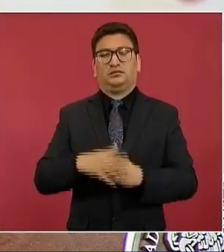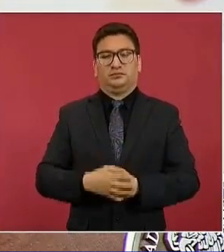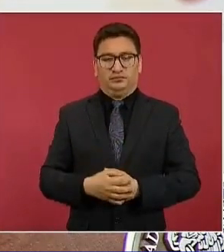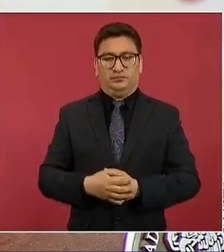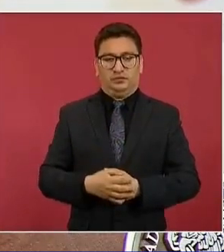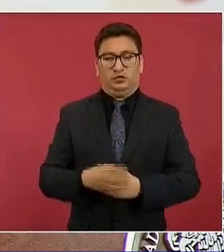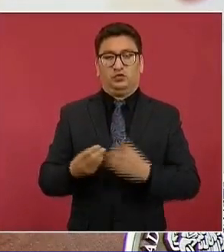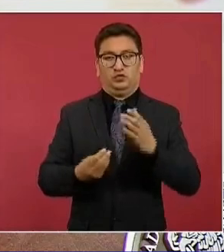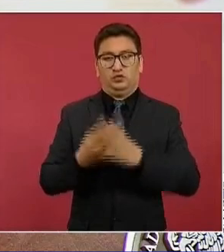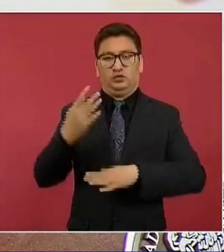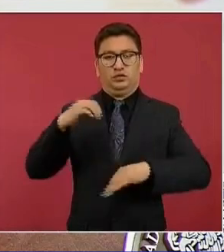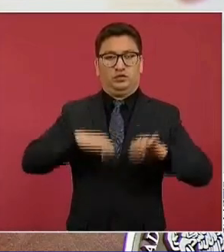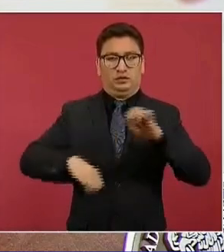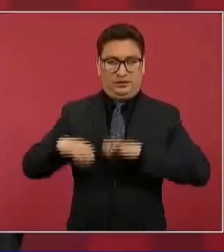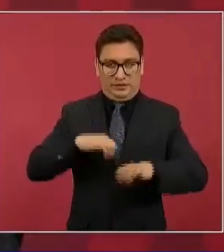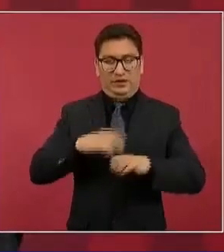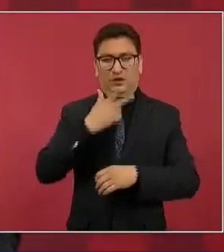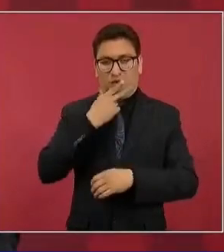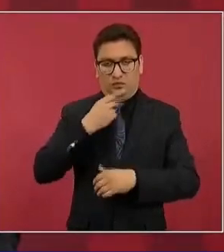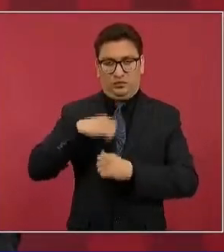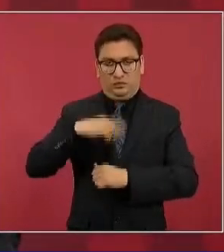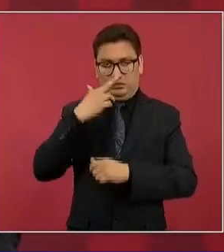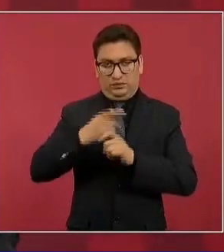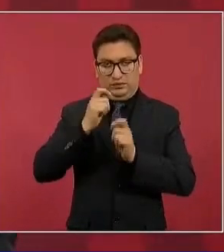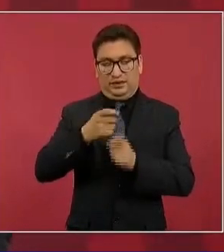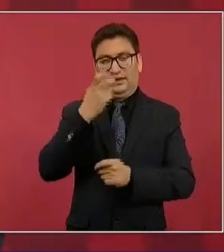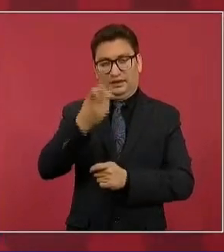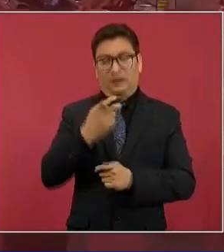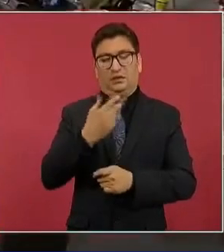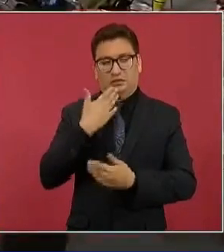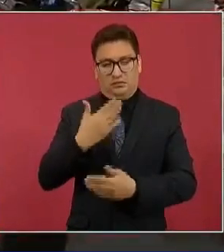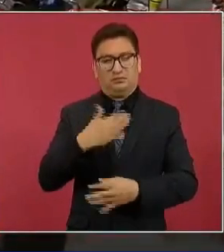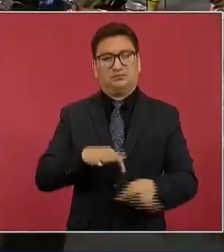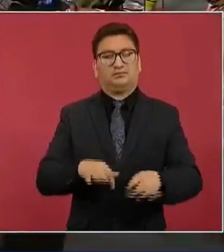nuevo embajador y él va a hacer un buen trabajo. Gracias, presidente. En otro tema…